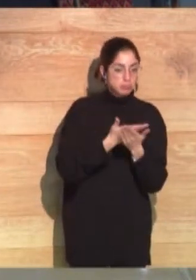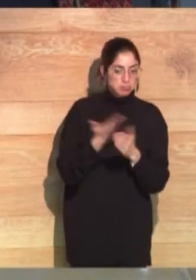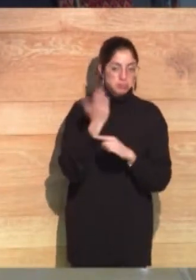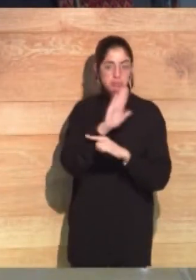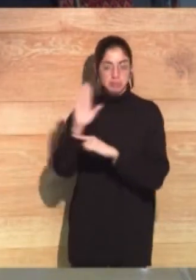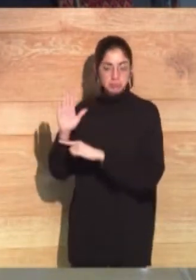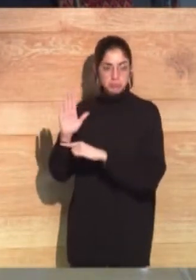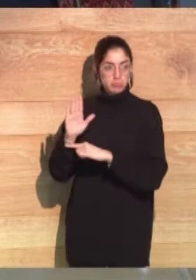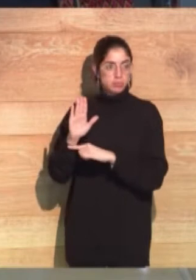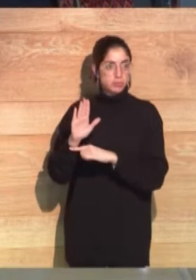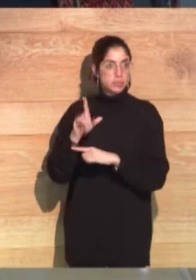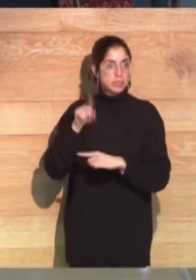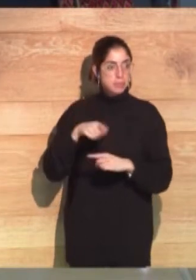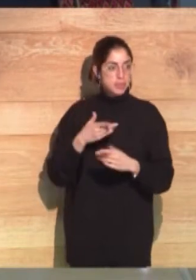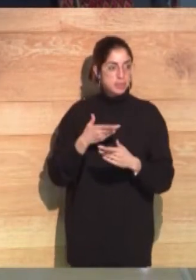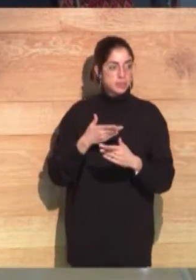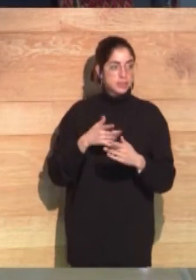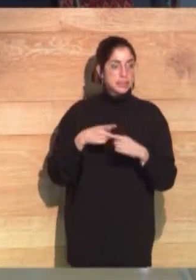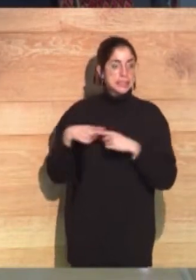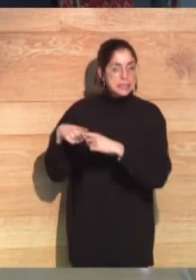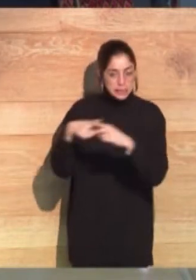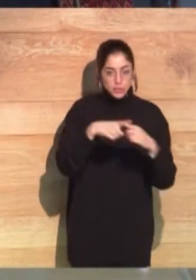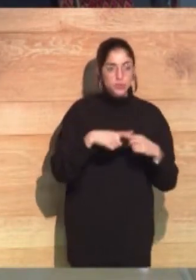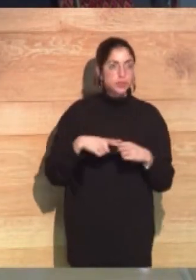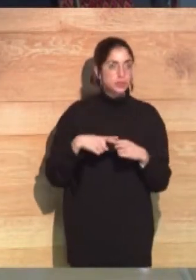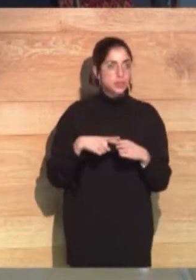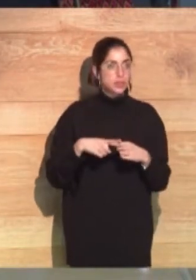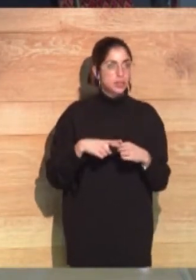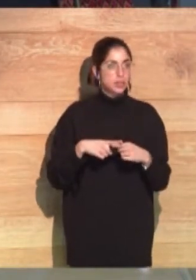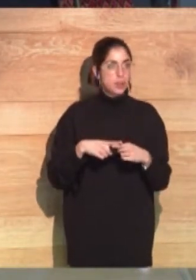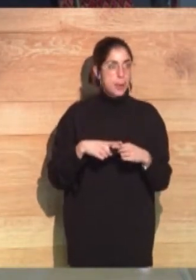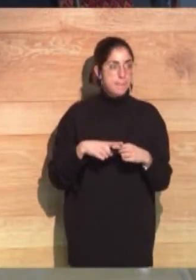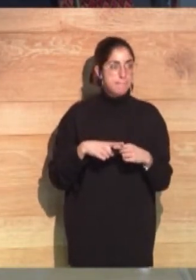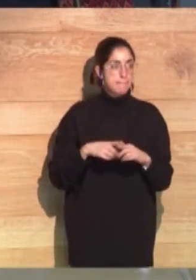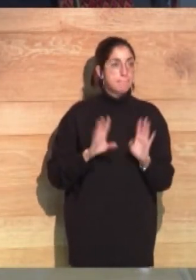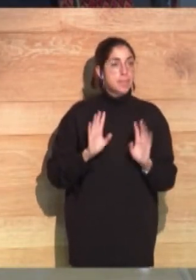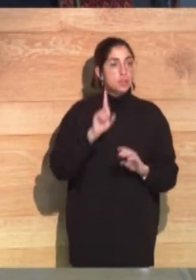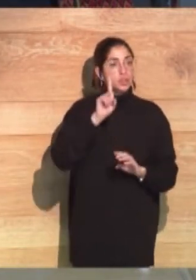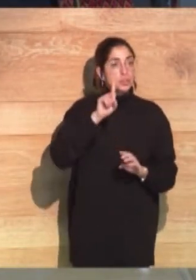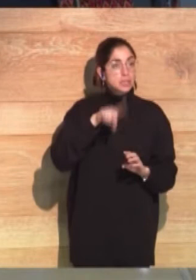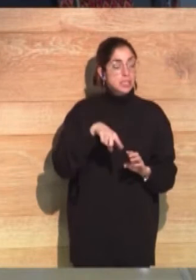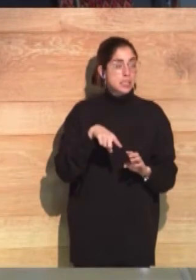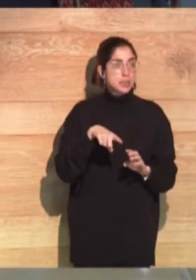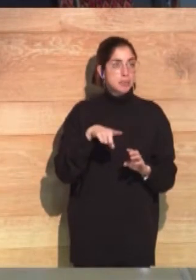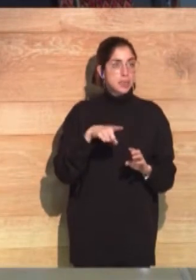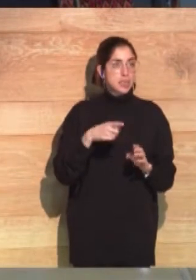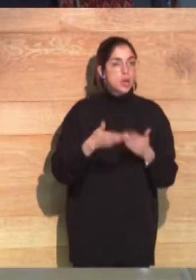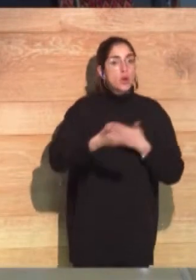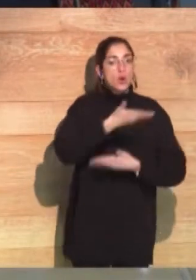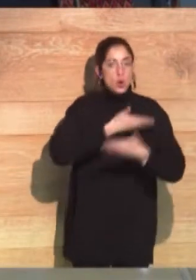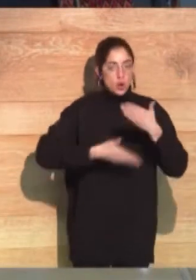más interacción global y también han establecido fuertes colaboraciones